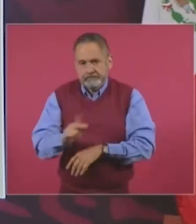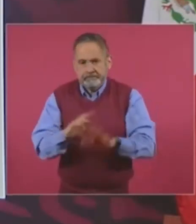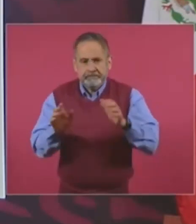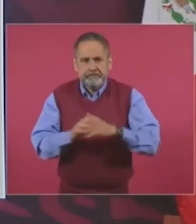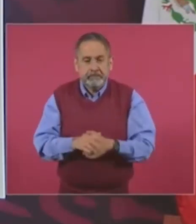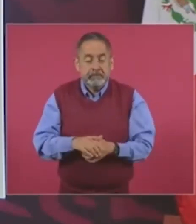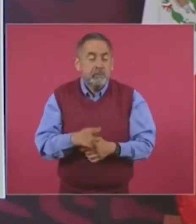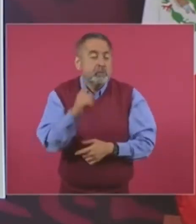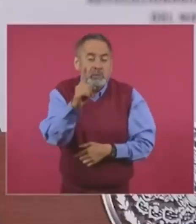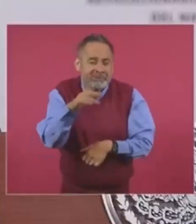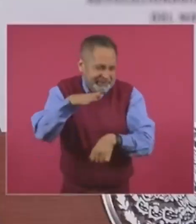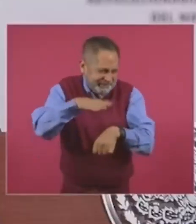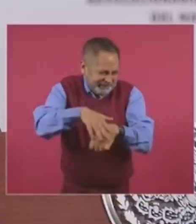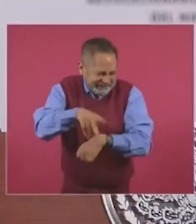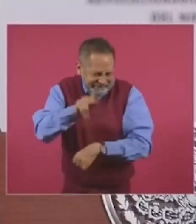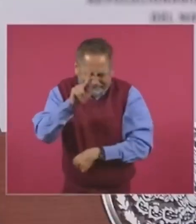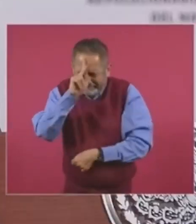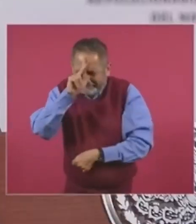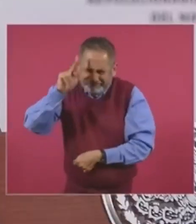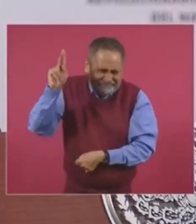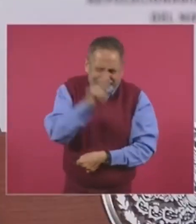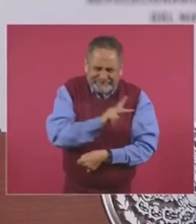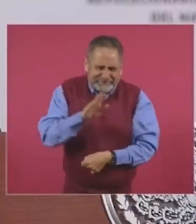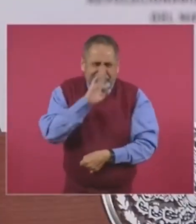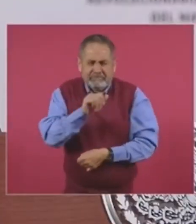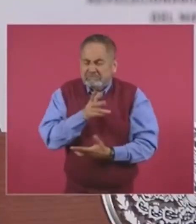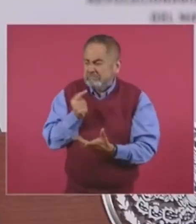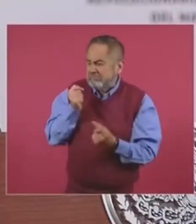El peor de todos,